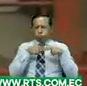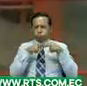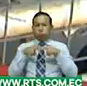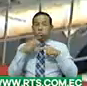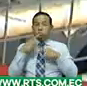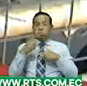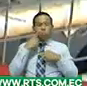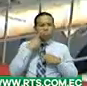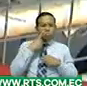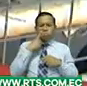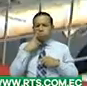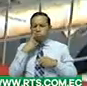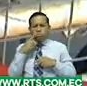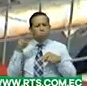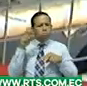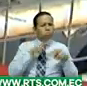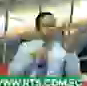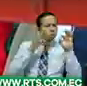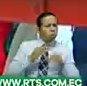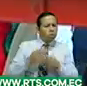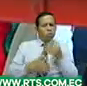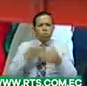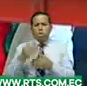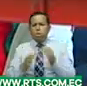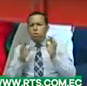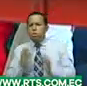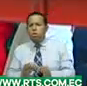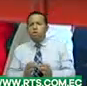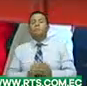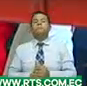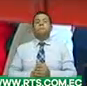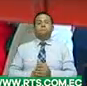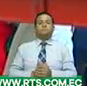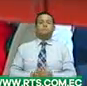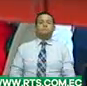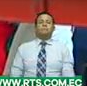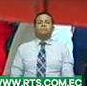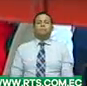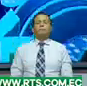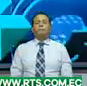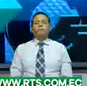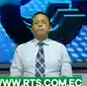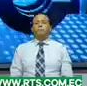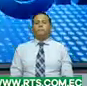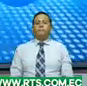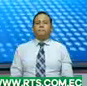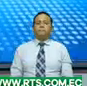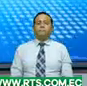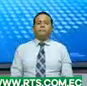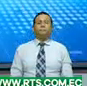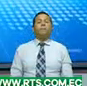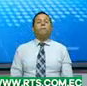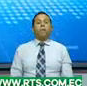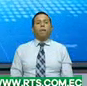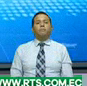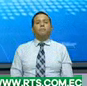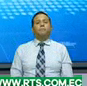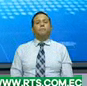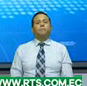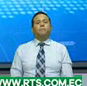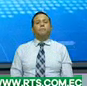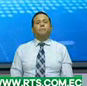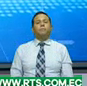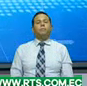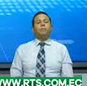el proceso de escrutinio, informó Eric Zambrano. Entre tanto, el candidato presidencial Andrés